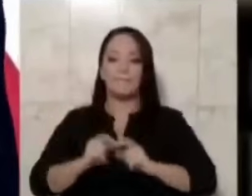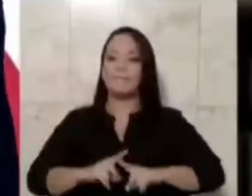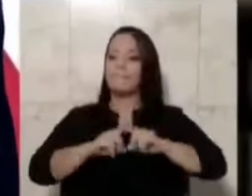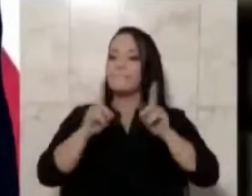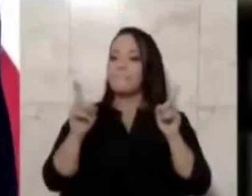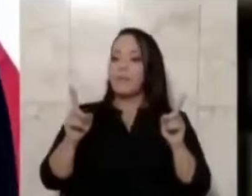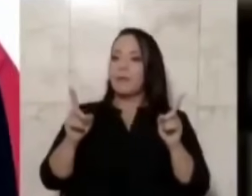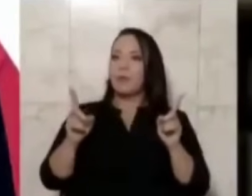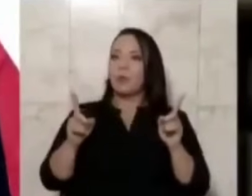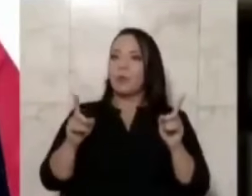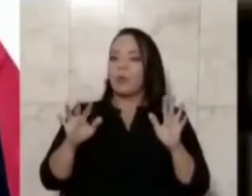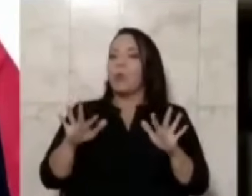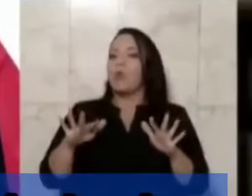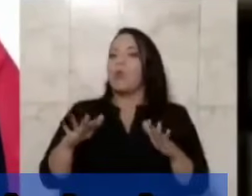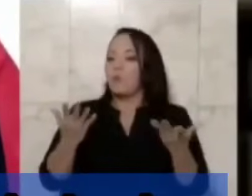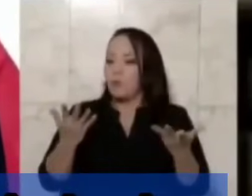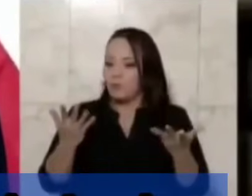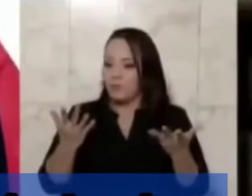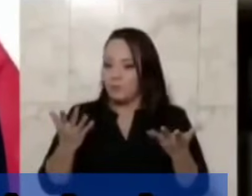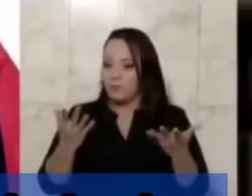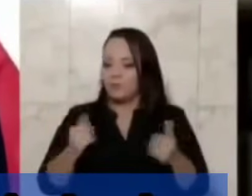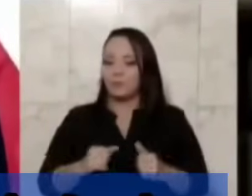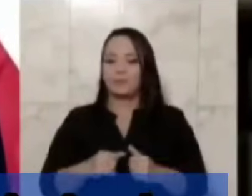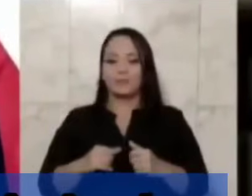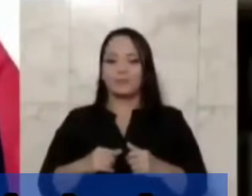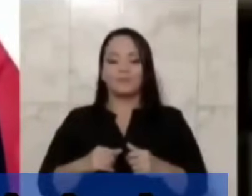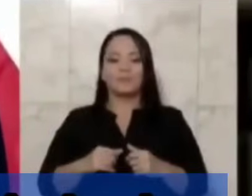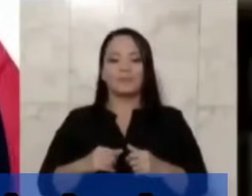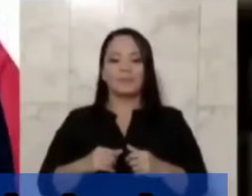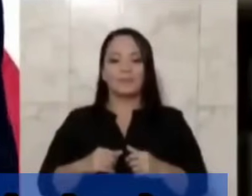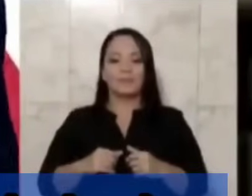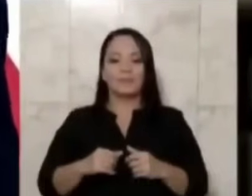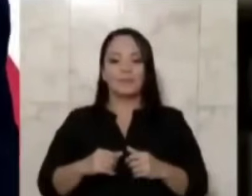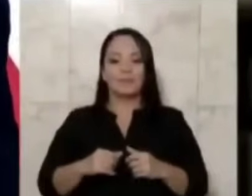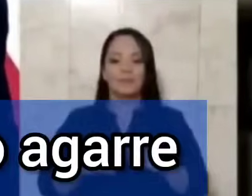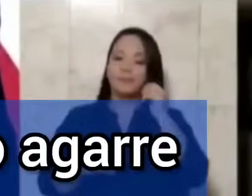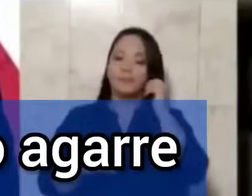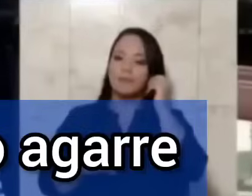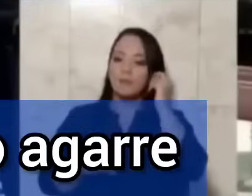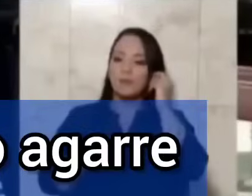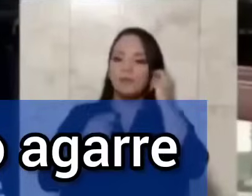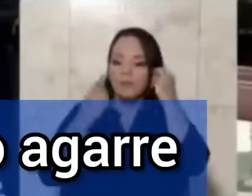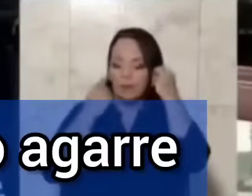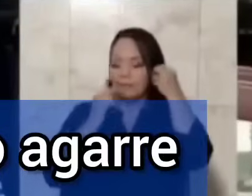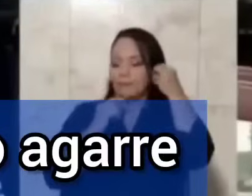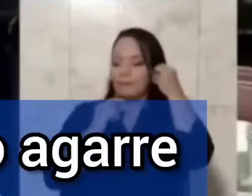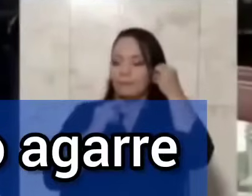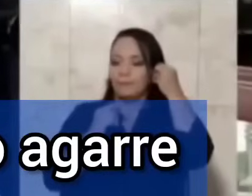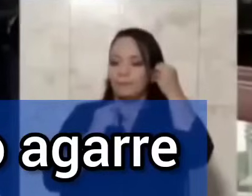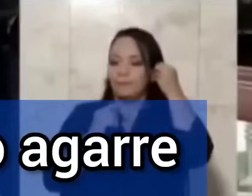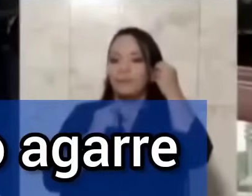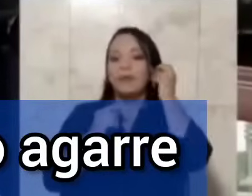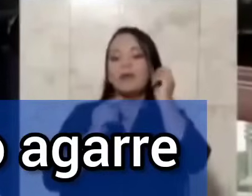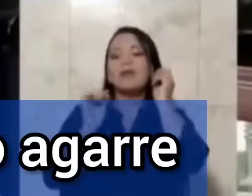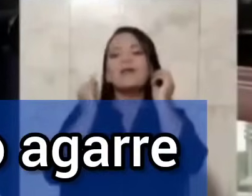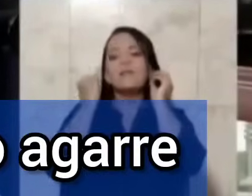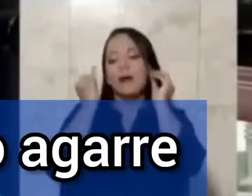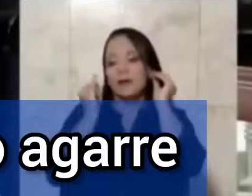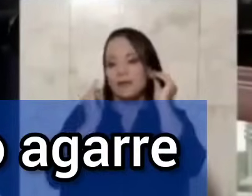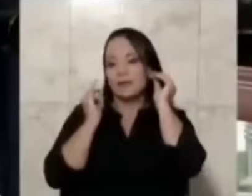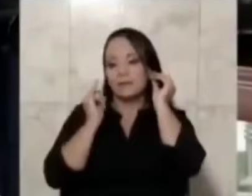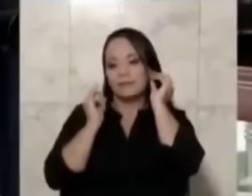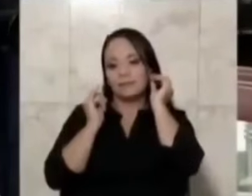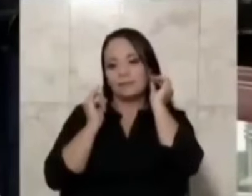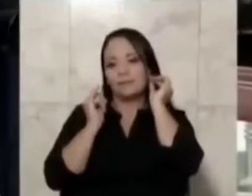es cómo, porque de la misma manera que si alguien, imagínense que el señor ministro agarre a